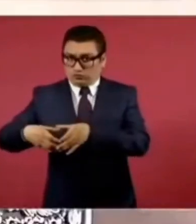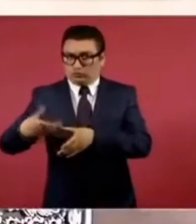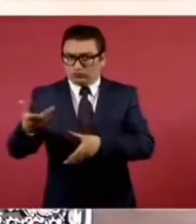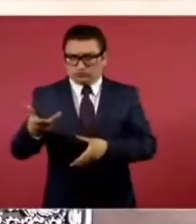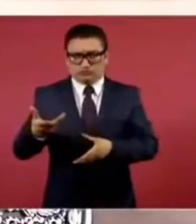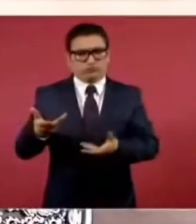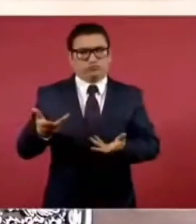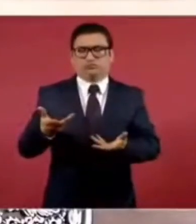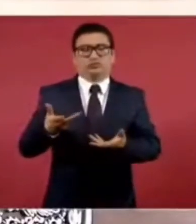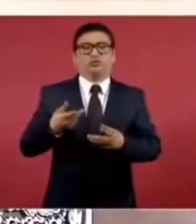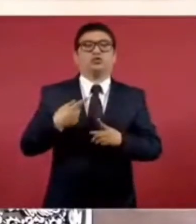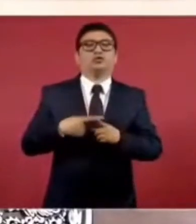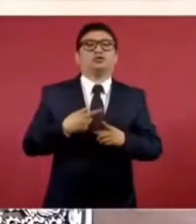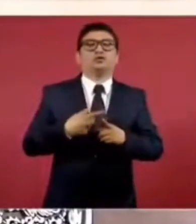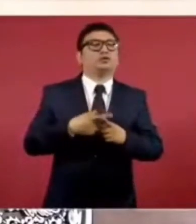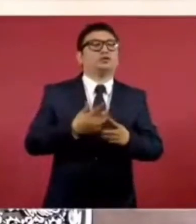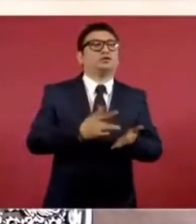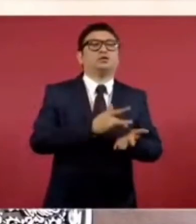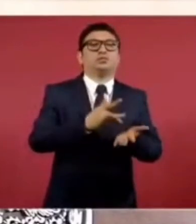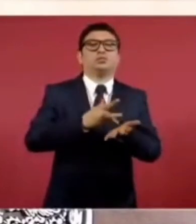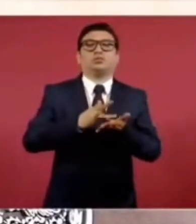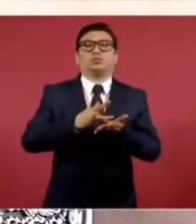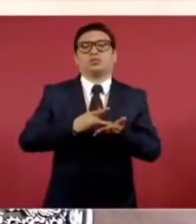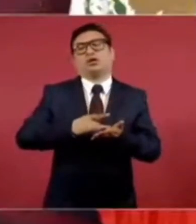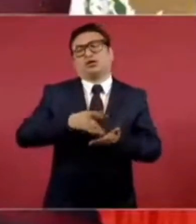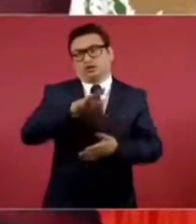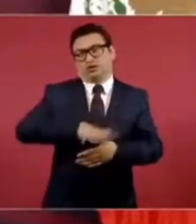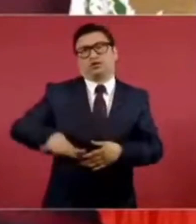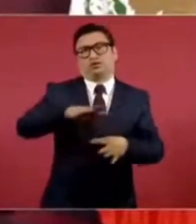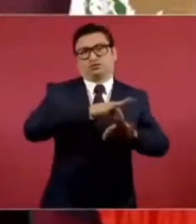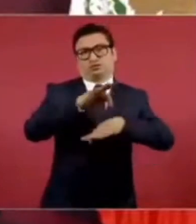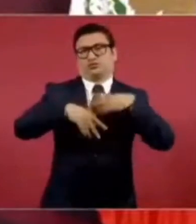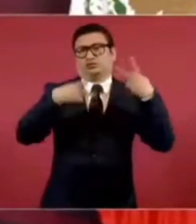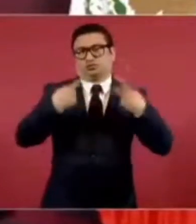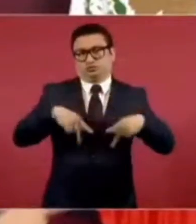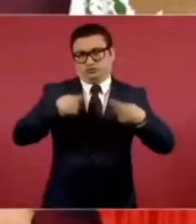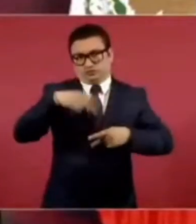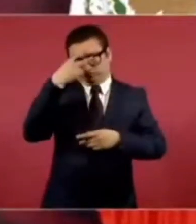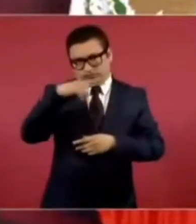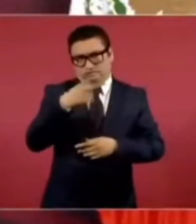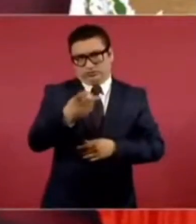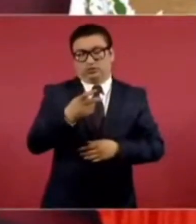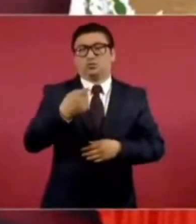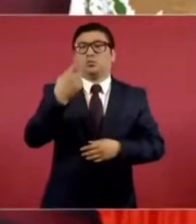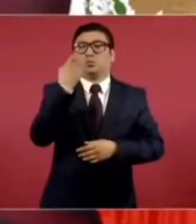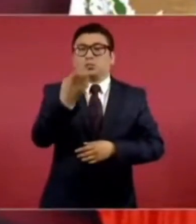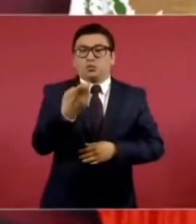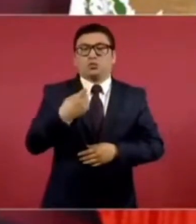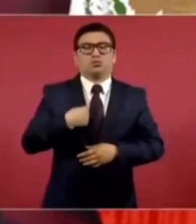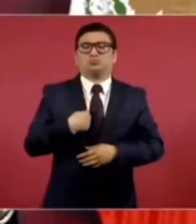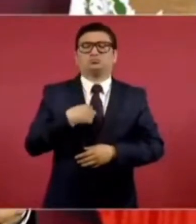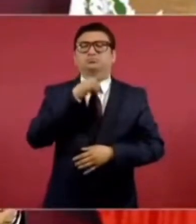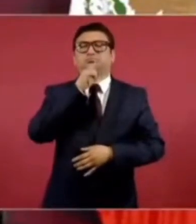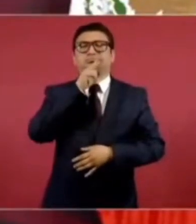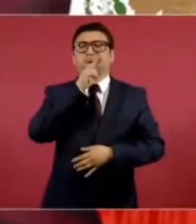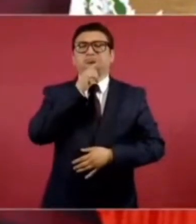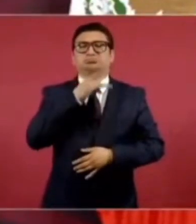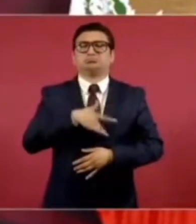hay que apoyarse? En el pueblo. Entonces, ¿por qué a mí no me preocupaba? Ni me